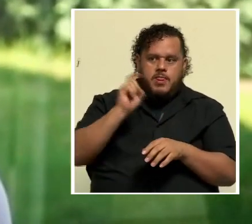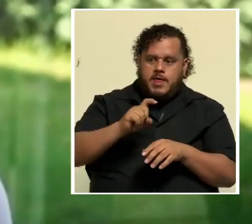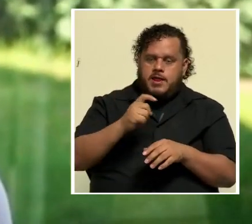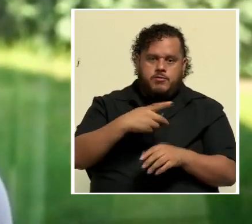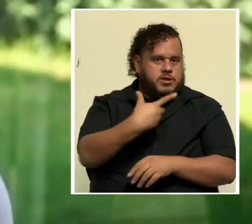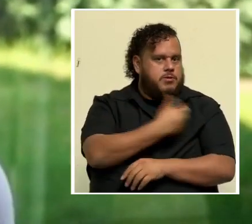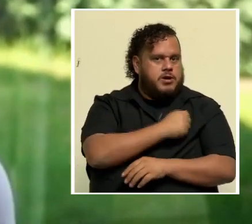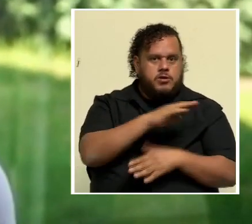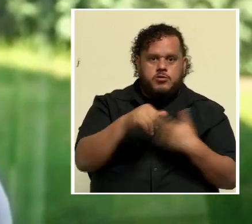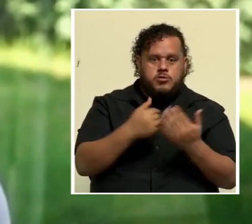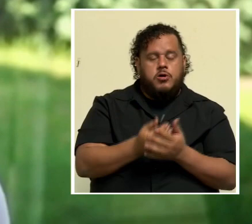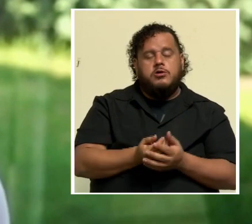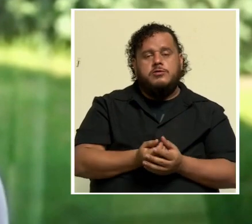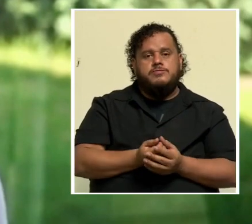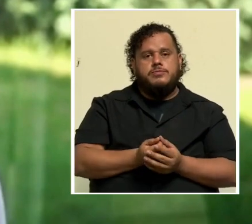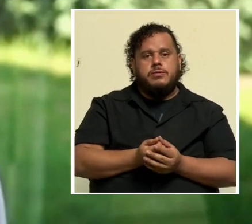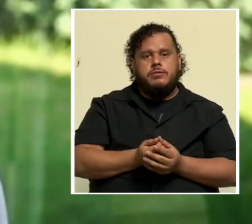aunque